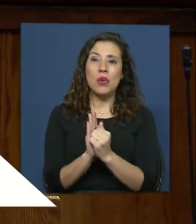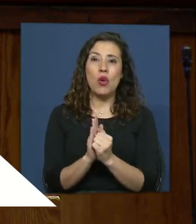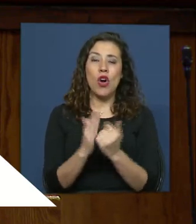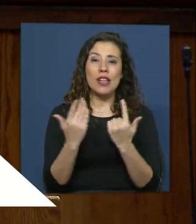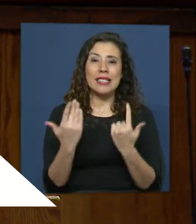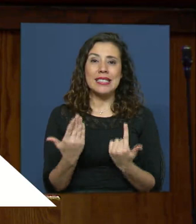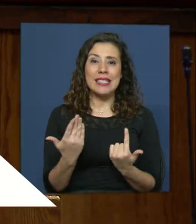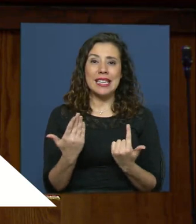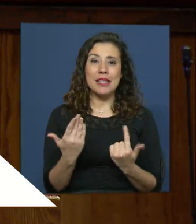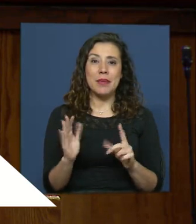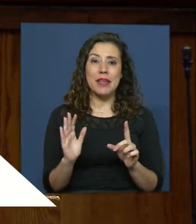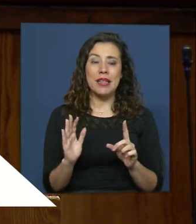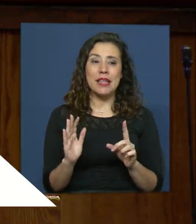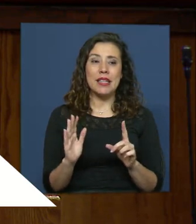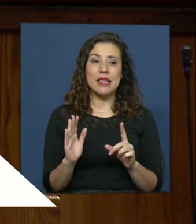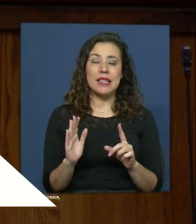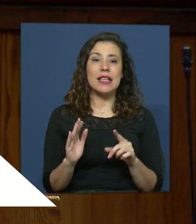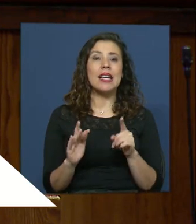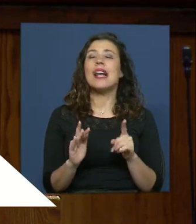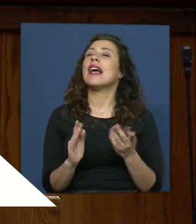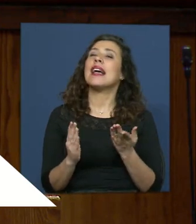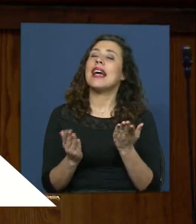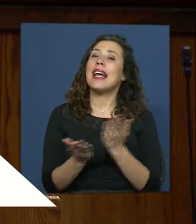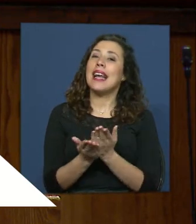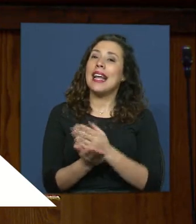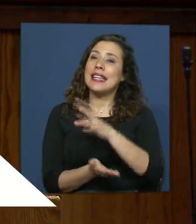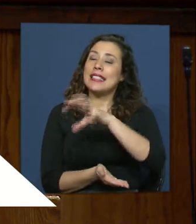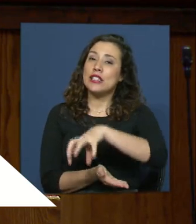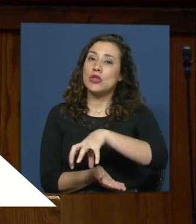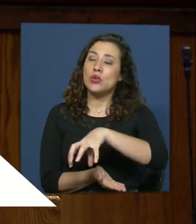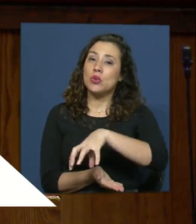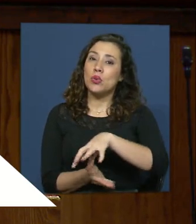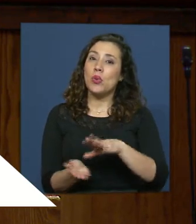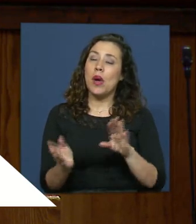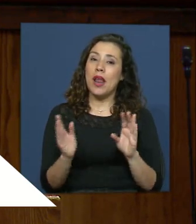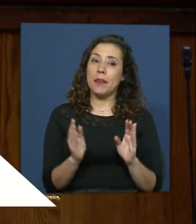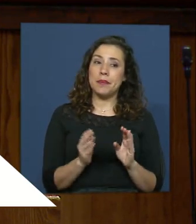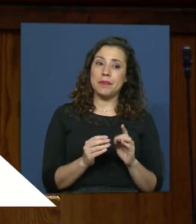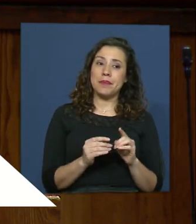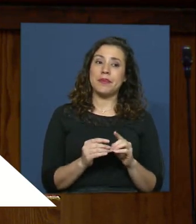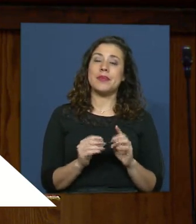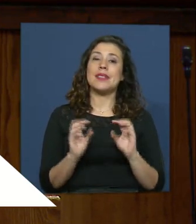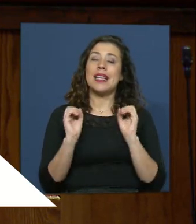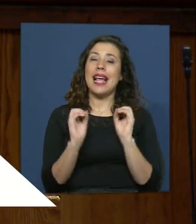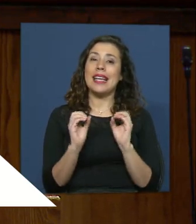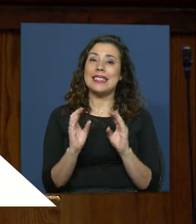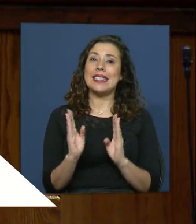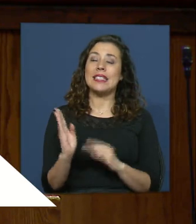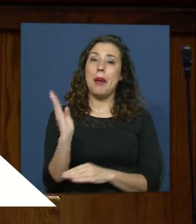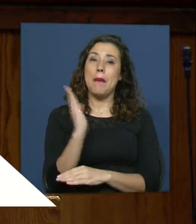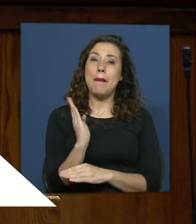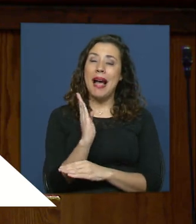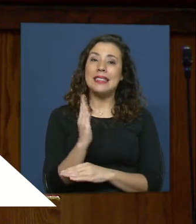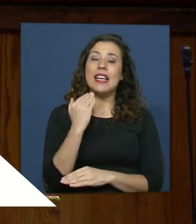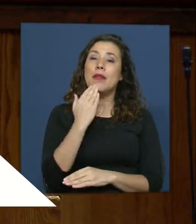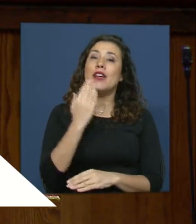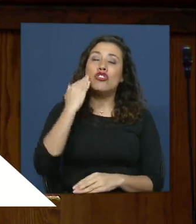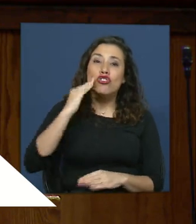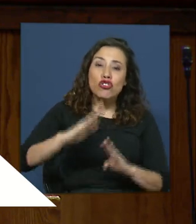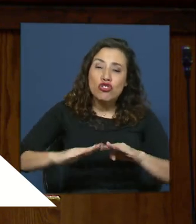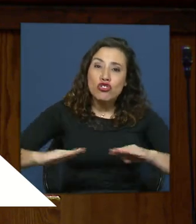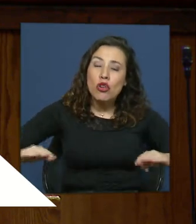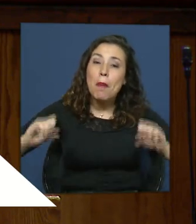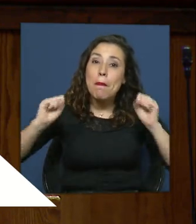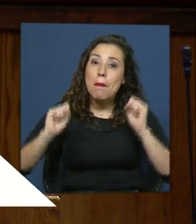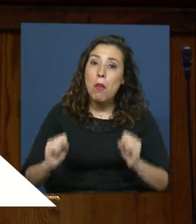7, septies, que un establecimiento educacional que imparta enseñanza básica y parvularia